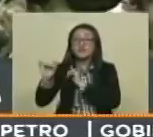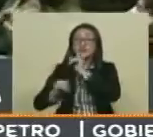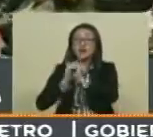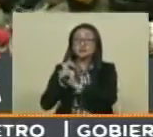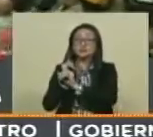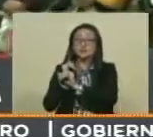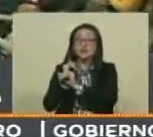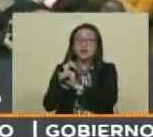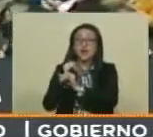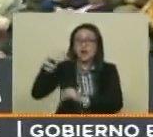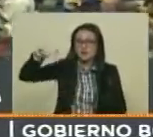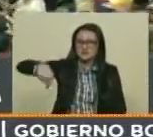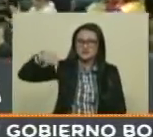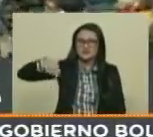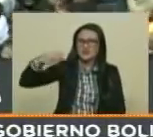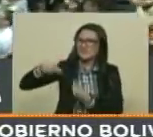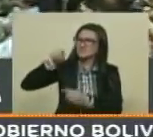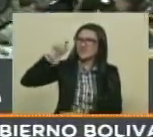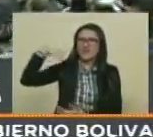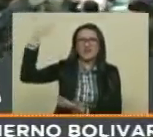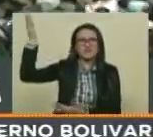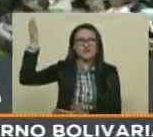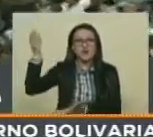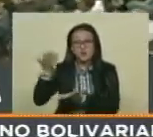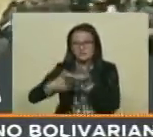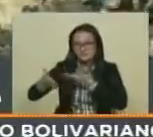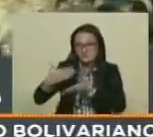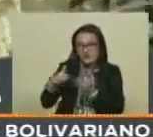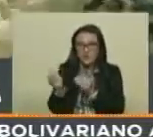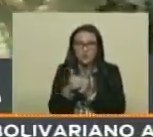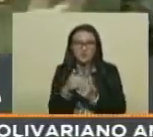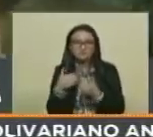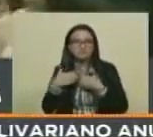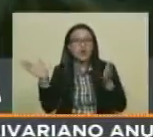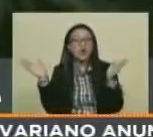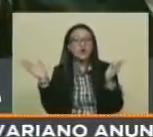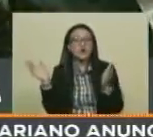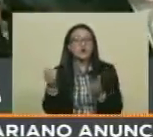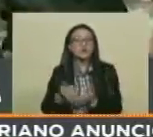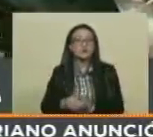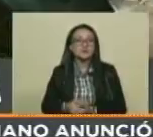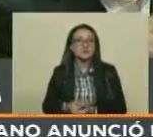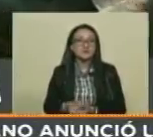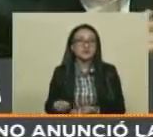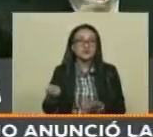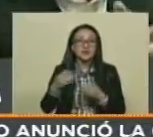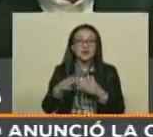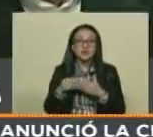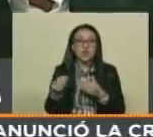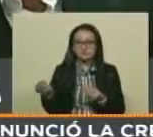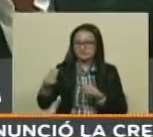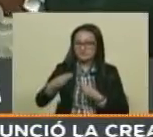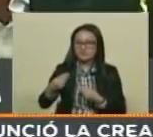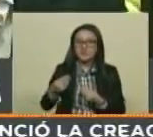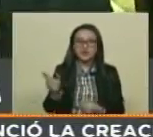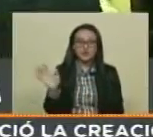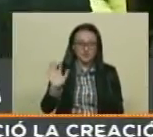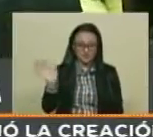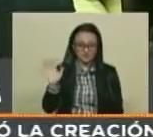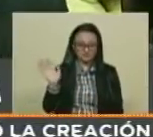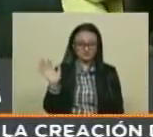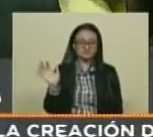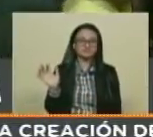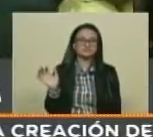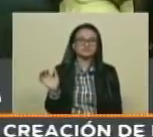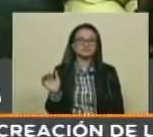allá. ¿Qué van a hacer allá? ¿Negociar? ¿Negociar para que les entreguen todos sus bienes? No.